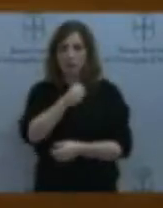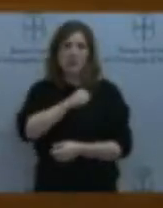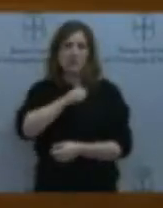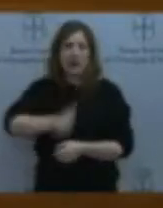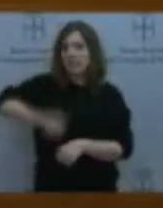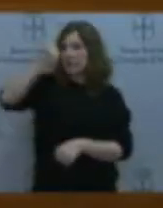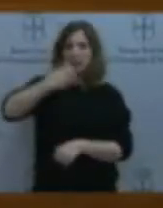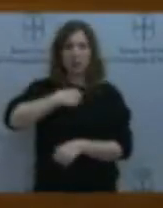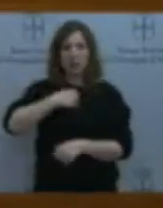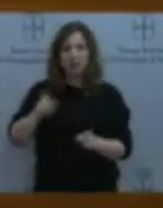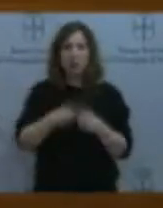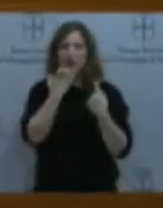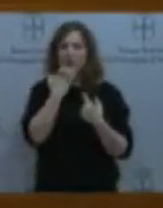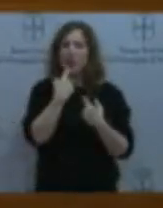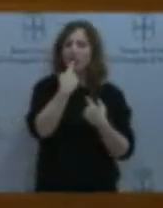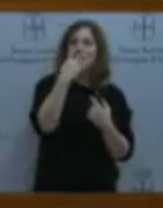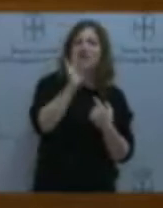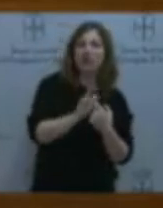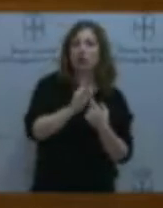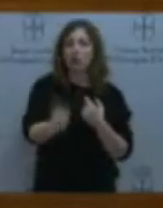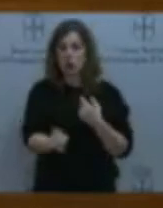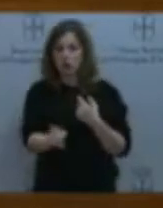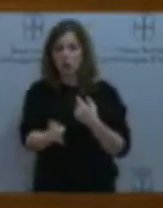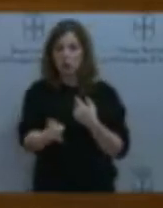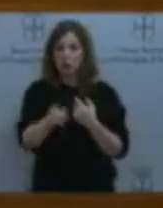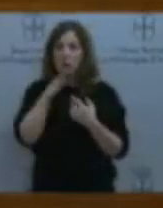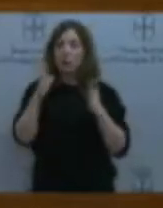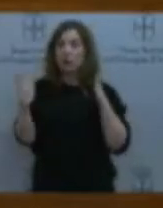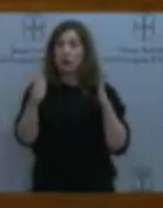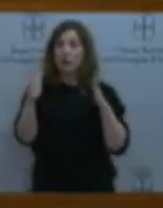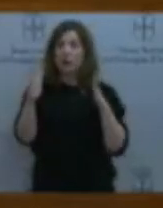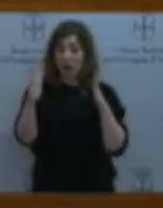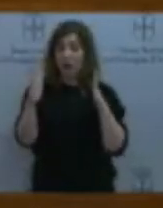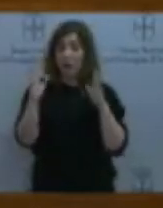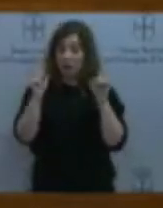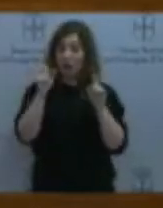sí o no si están dispuestos a una etapa universal,